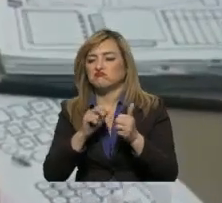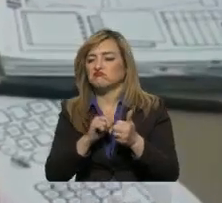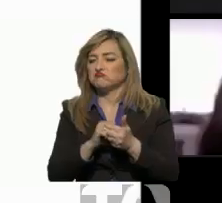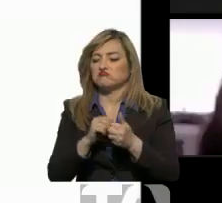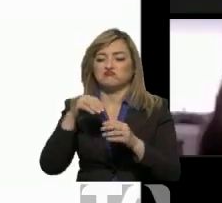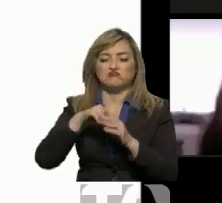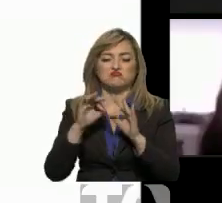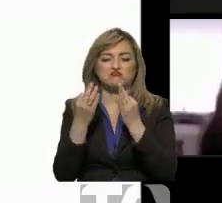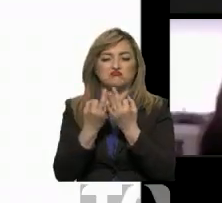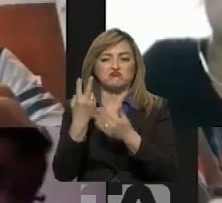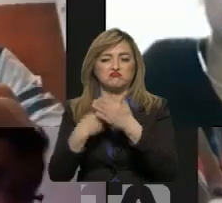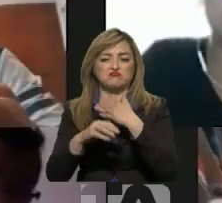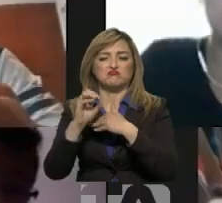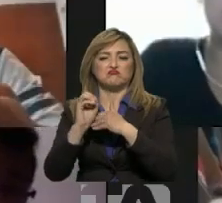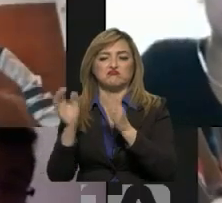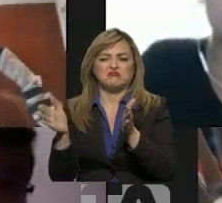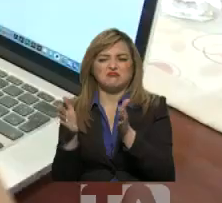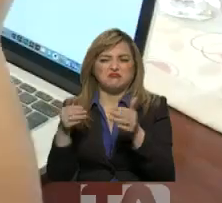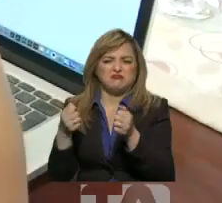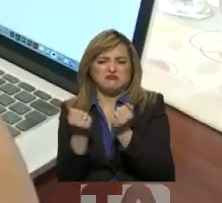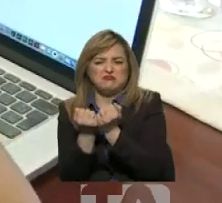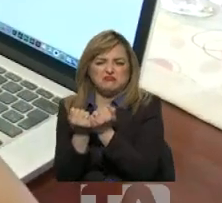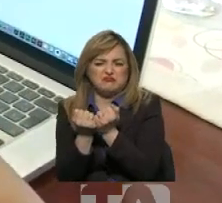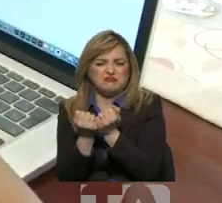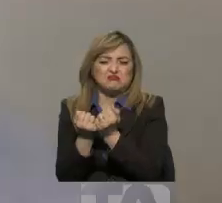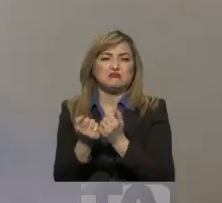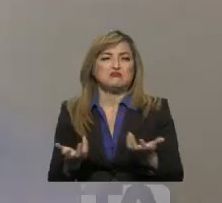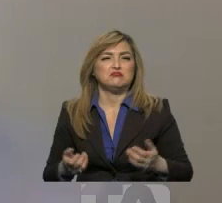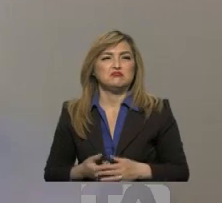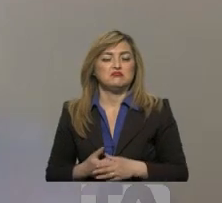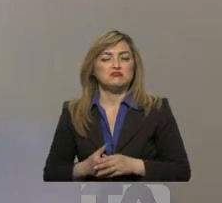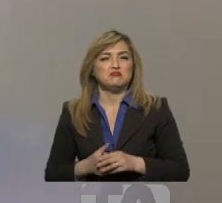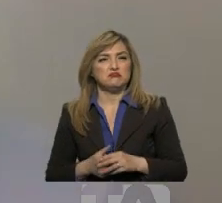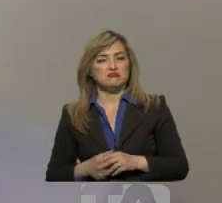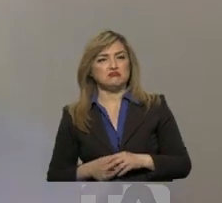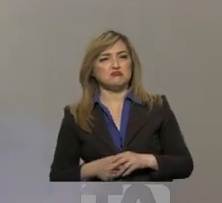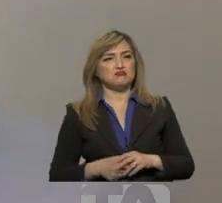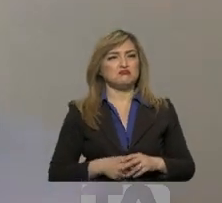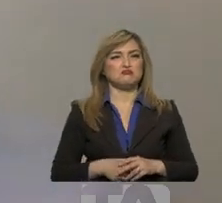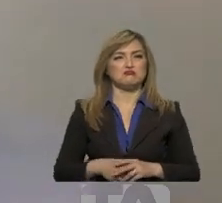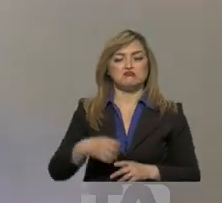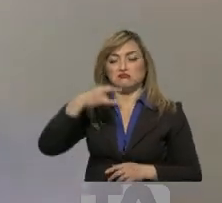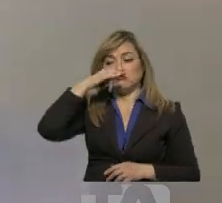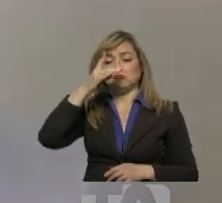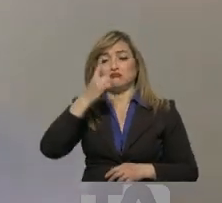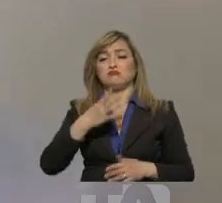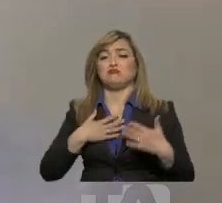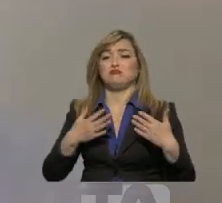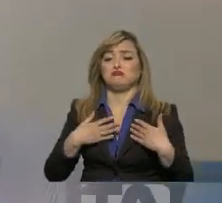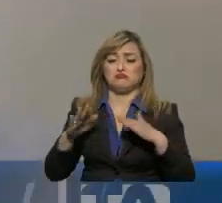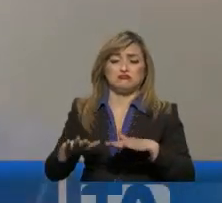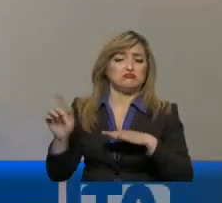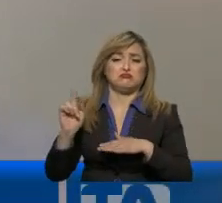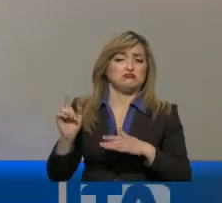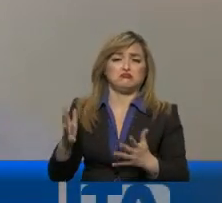las familias, seguir teniendo encerrado a los más chiquitos. Los niños no han tenido una voz para poder decir lo inconformes que